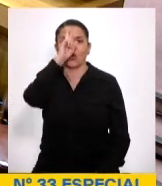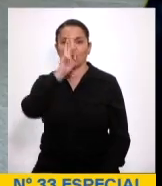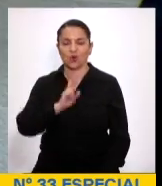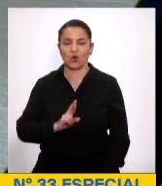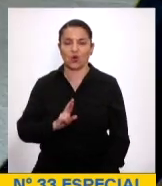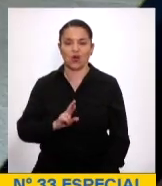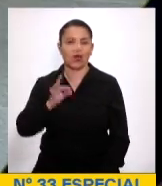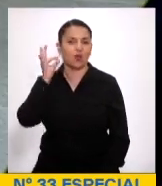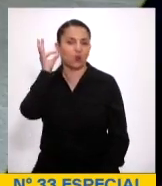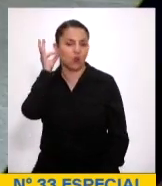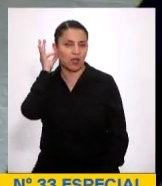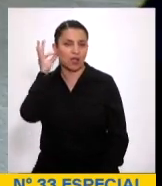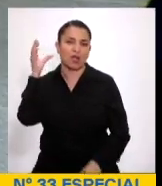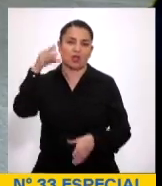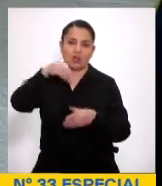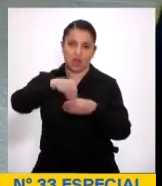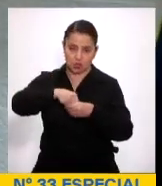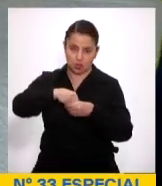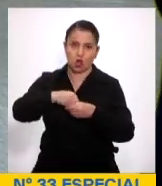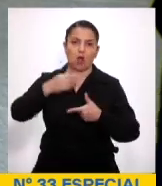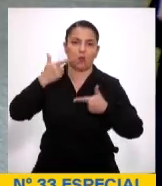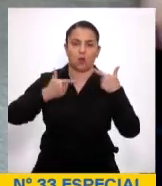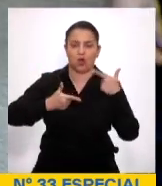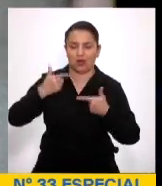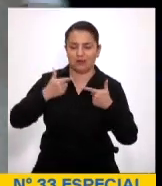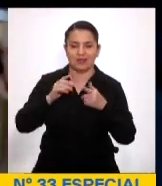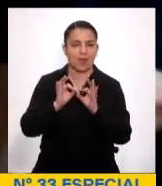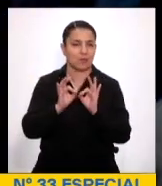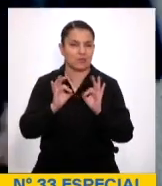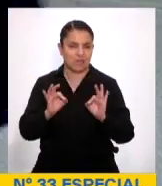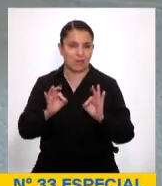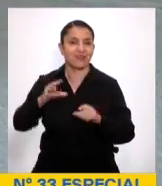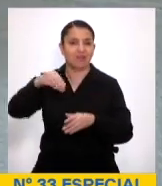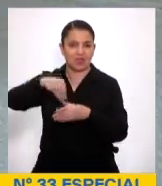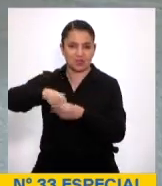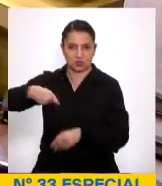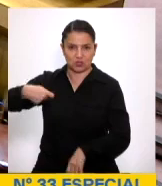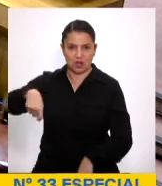de la mujer dentro del ámbito político y específicamente del